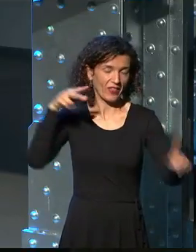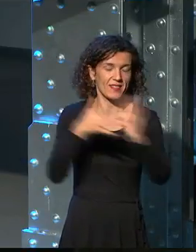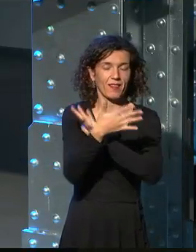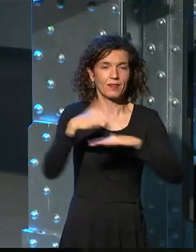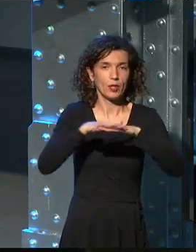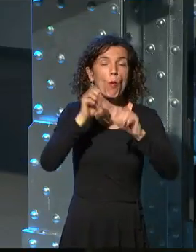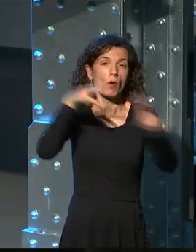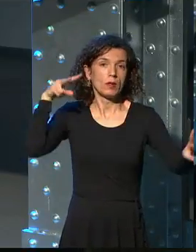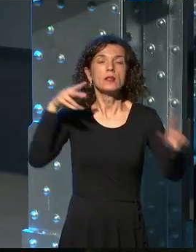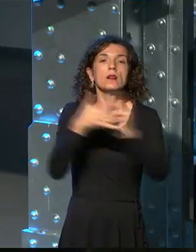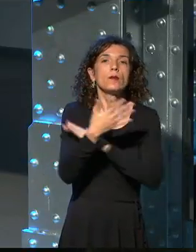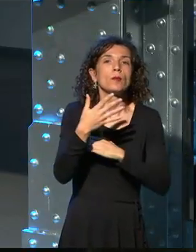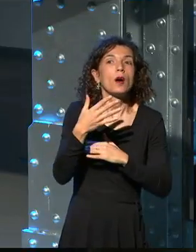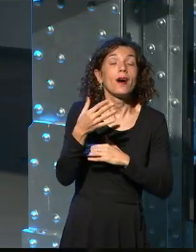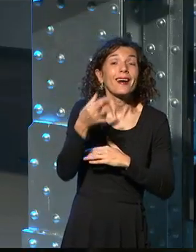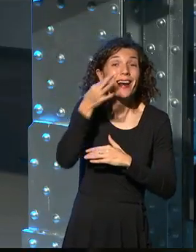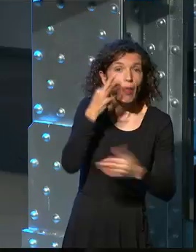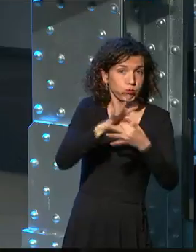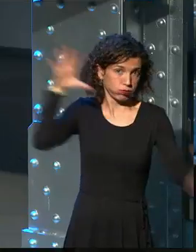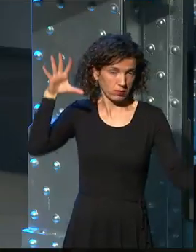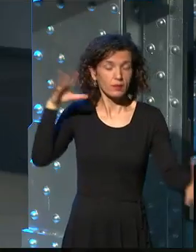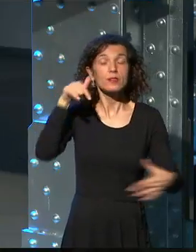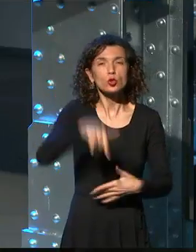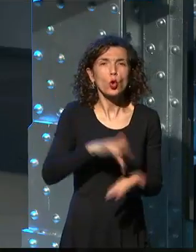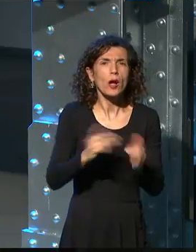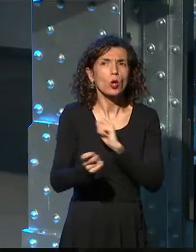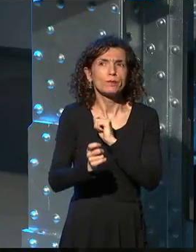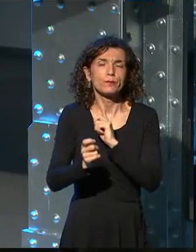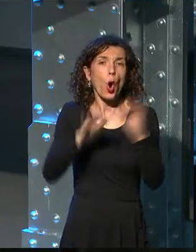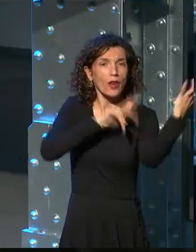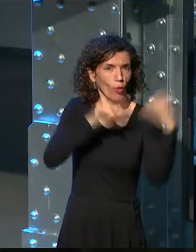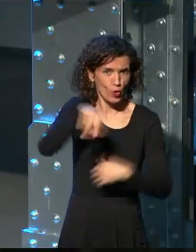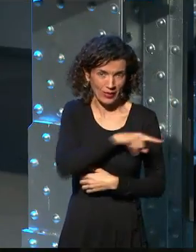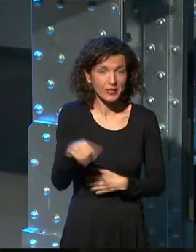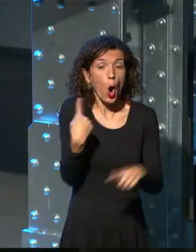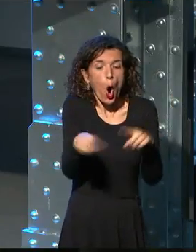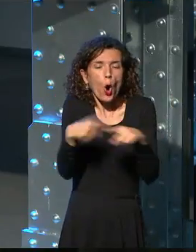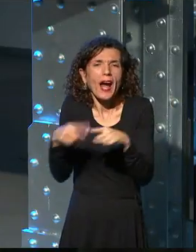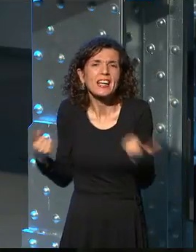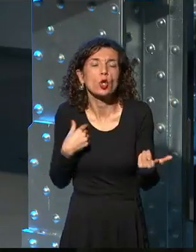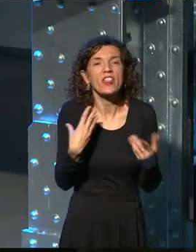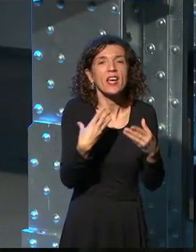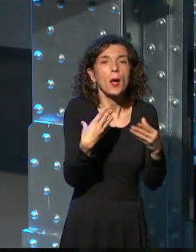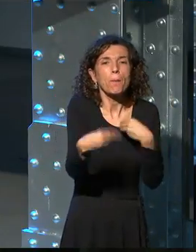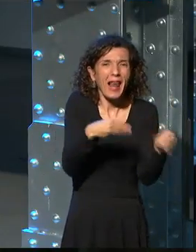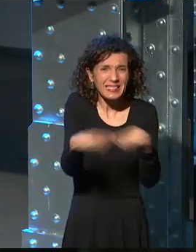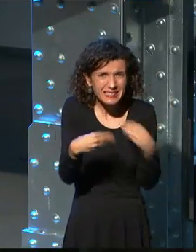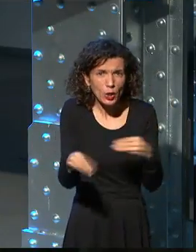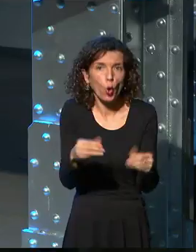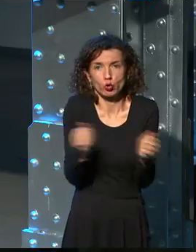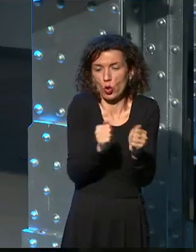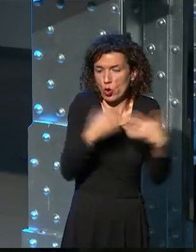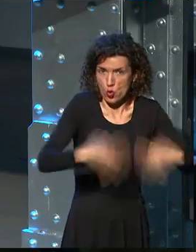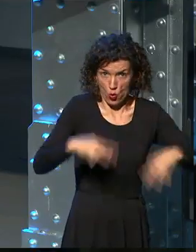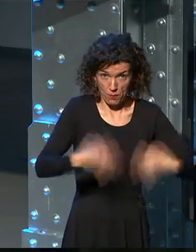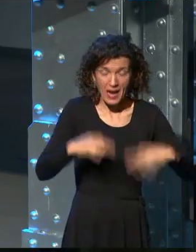el objeto real. Estos son objetos, de nuevo, esto no es un truco de ordenador, son objetos de plástico, son sólidos,